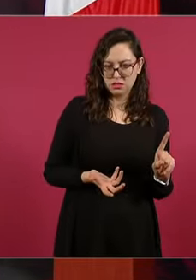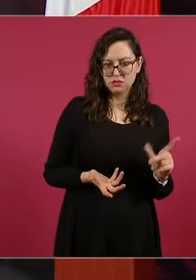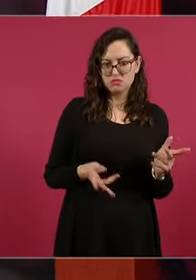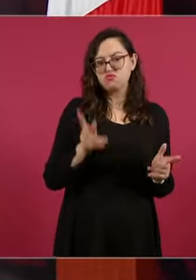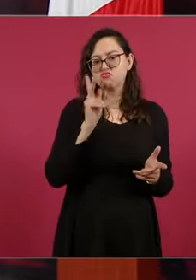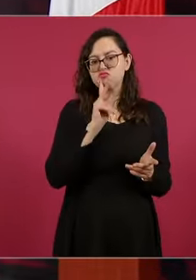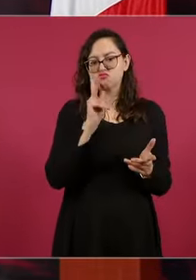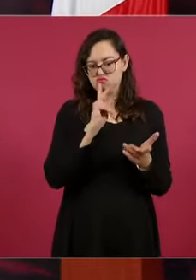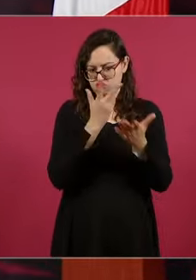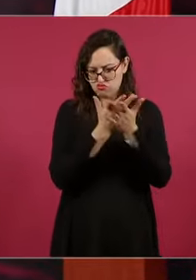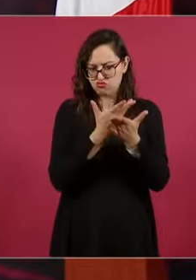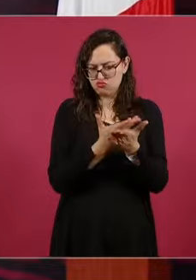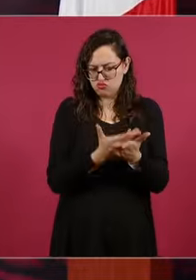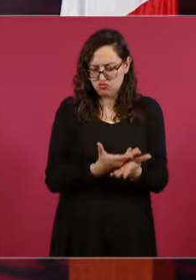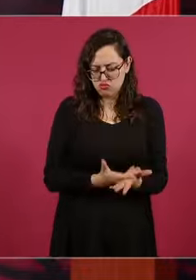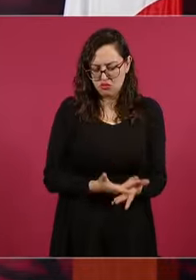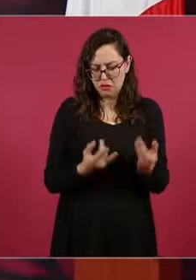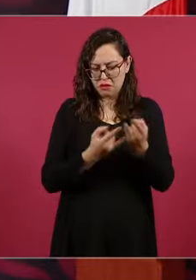pruebas de eso.